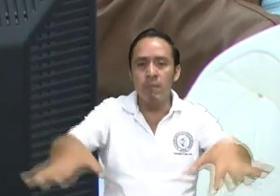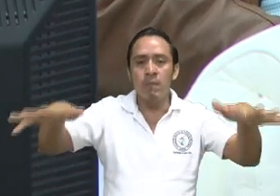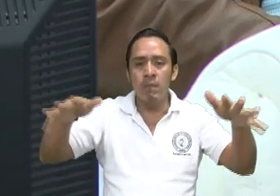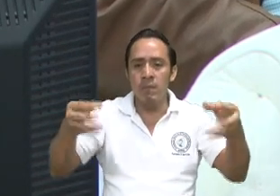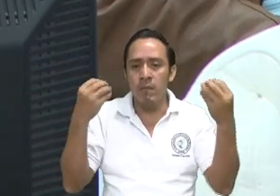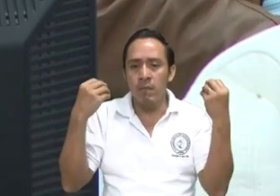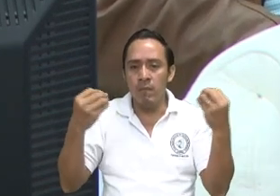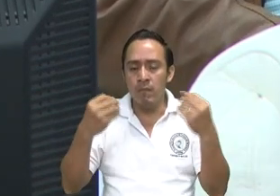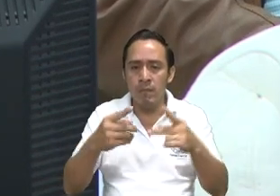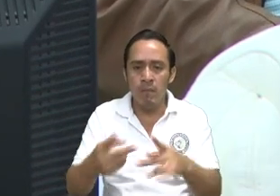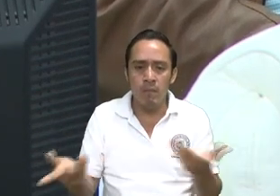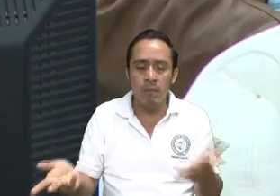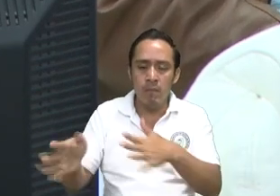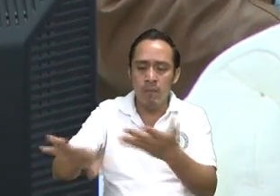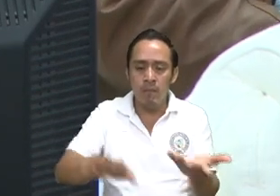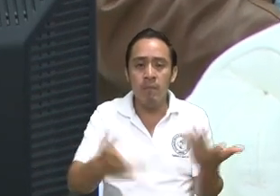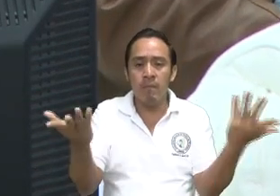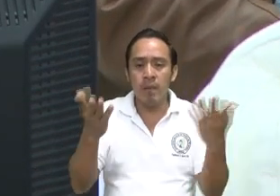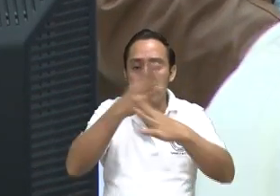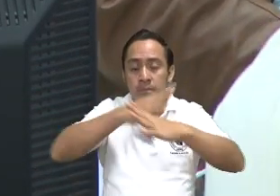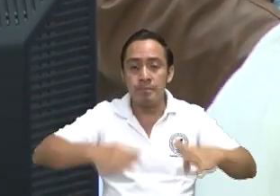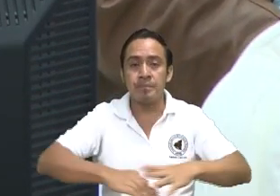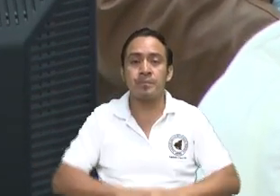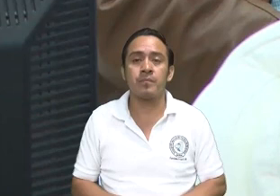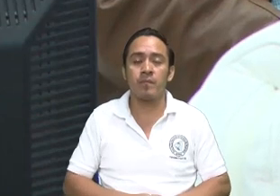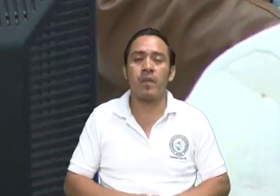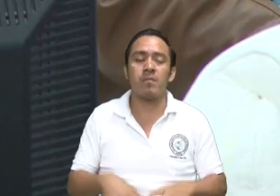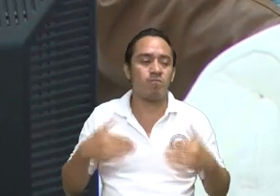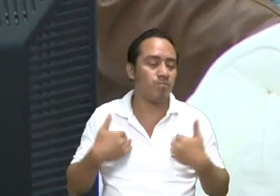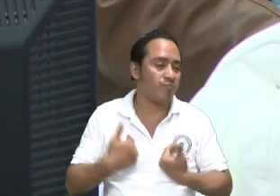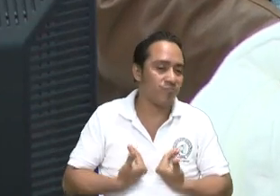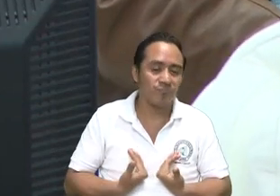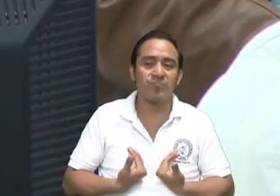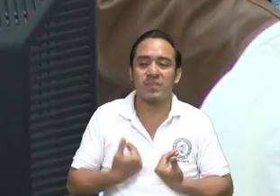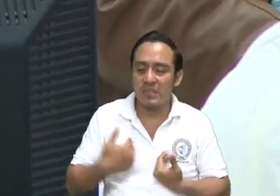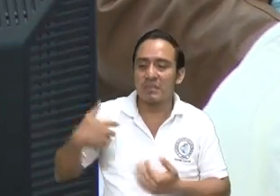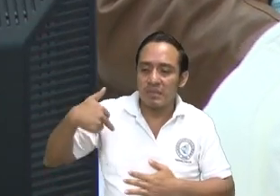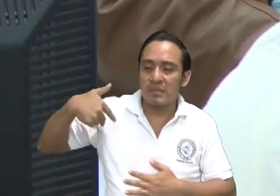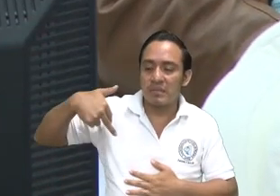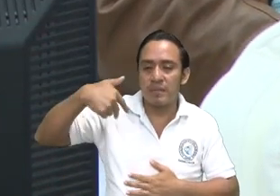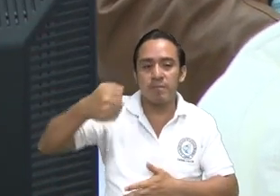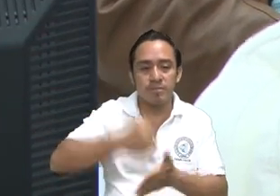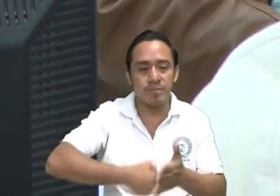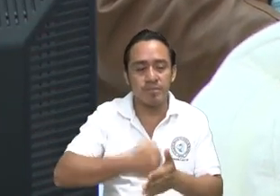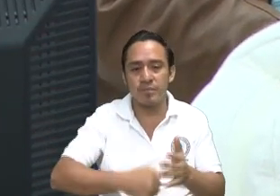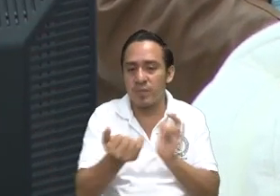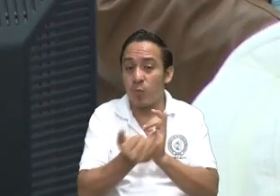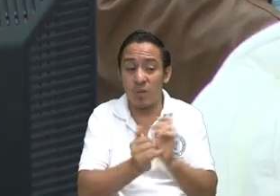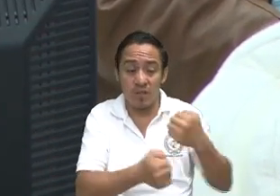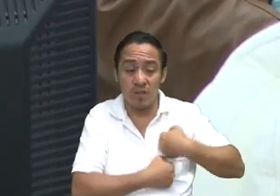¿Cuánta sangre nos ha costado la paz? Cansados del camino, luchando como